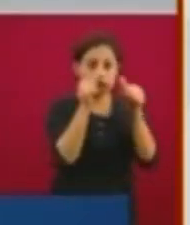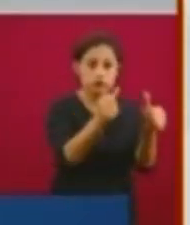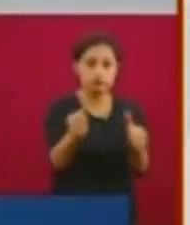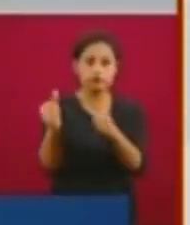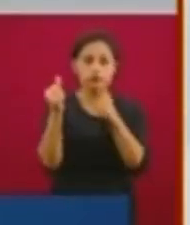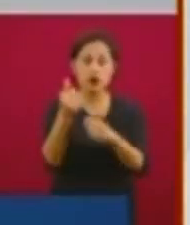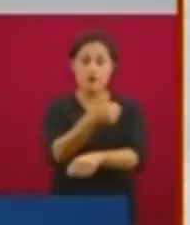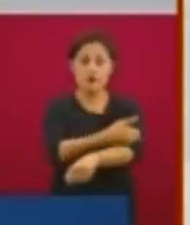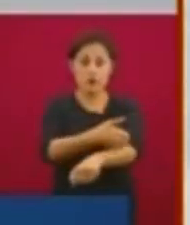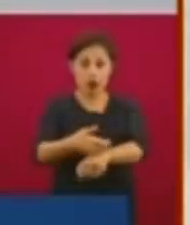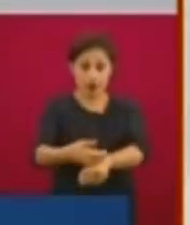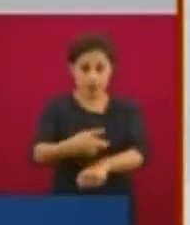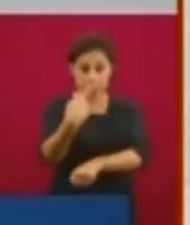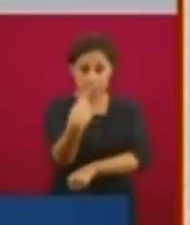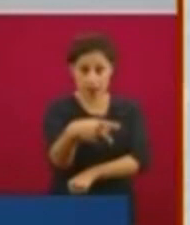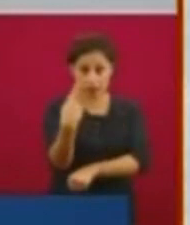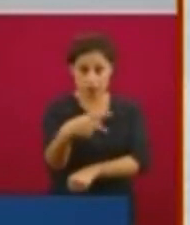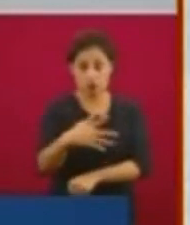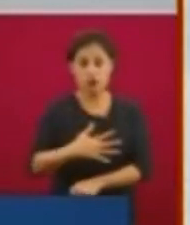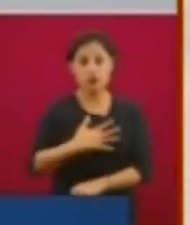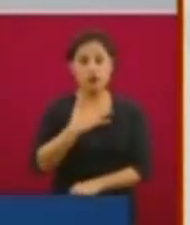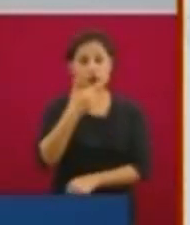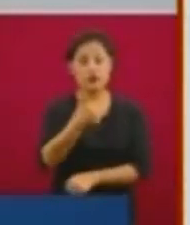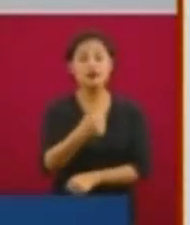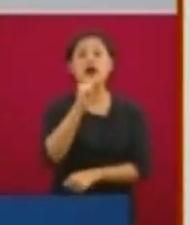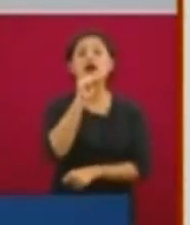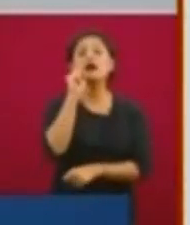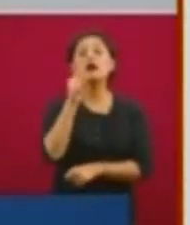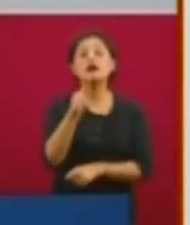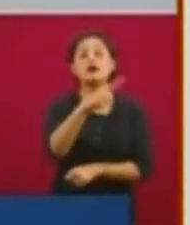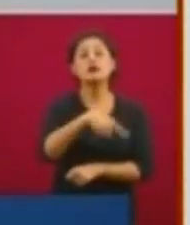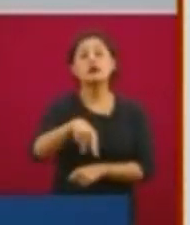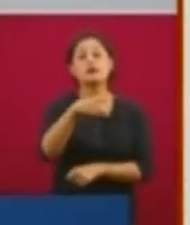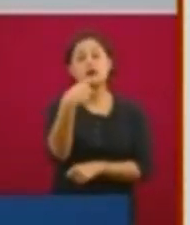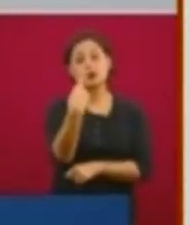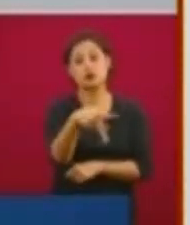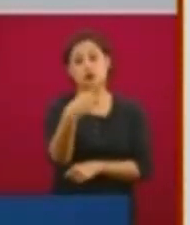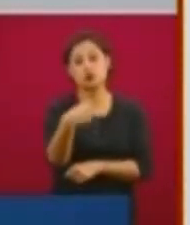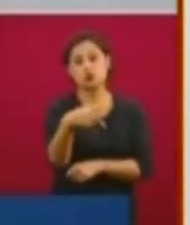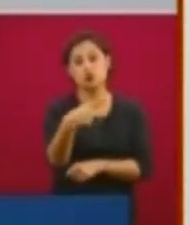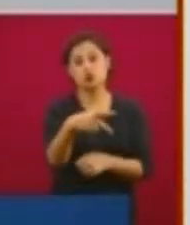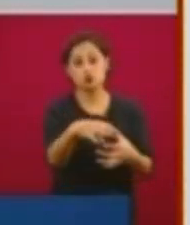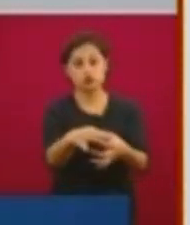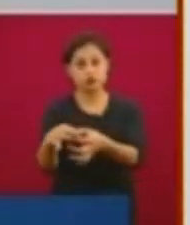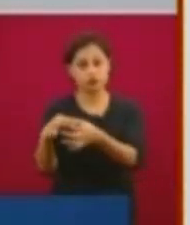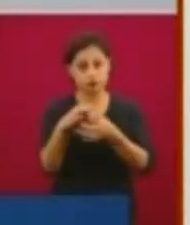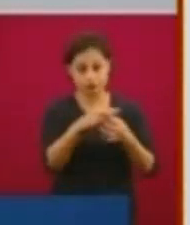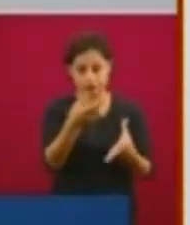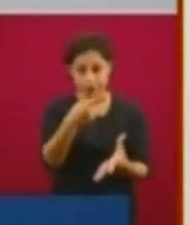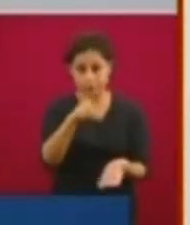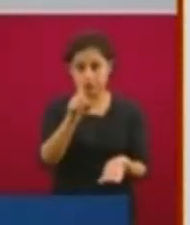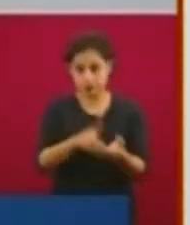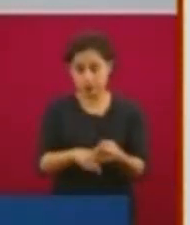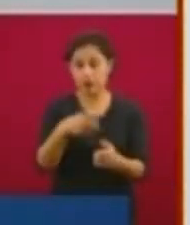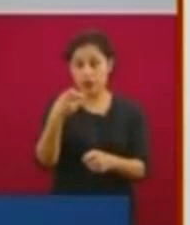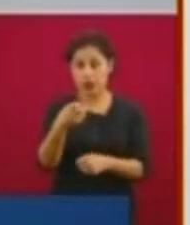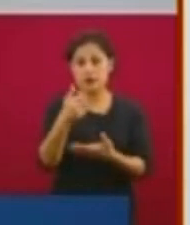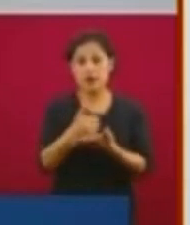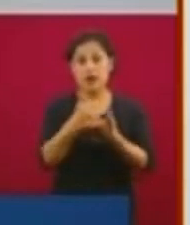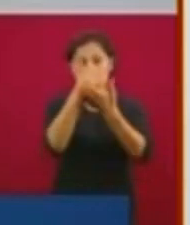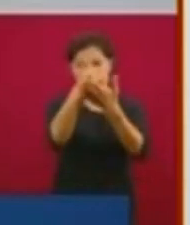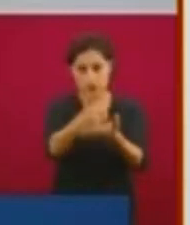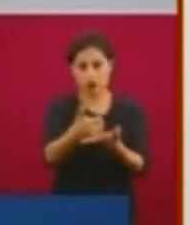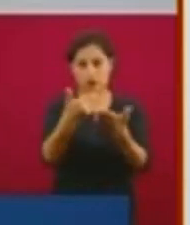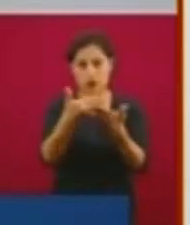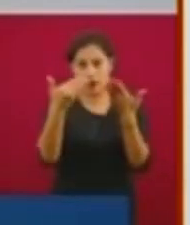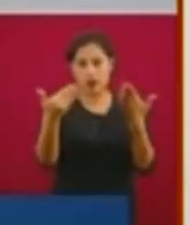el año pasado, este año tenemos 18, pero con la indicación del señor presidente vamos por unas 50 más ciudades,